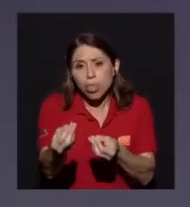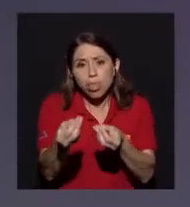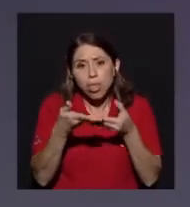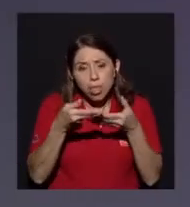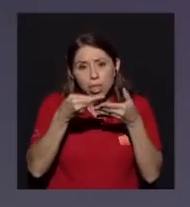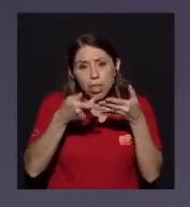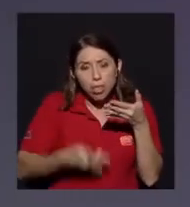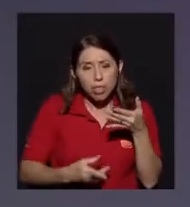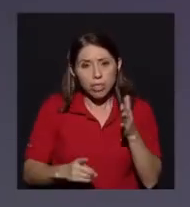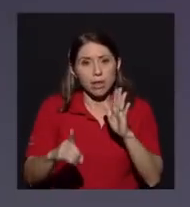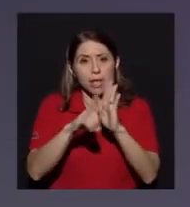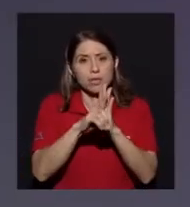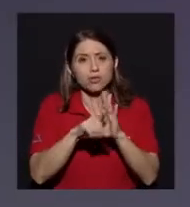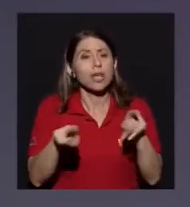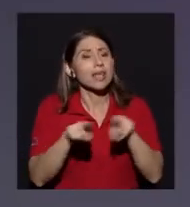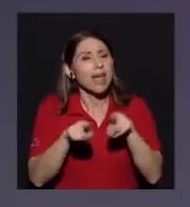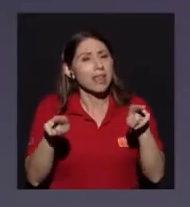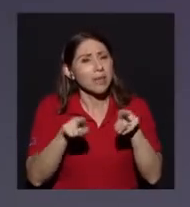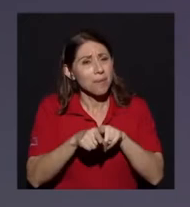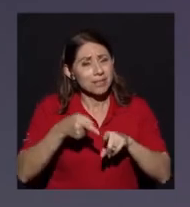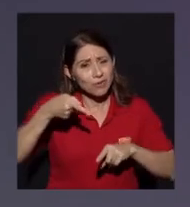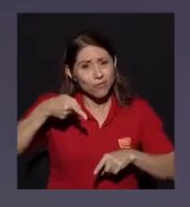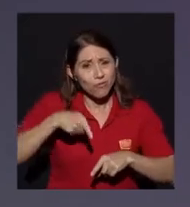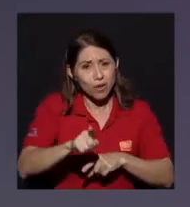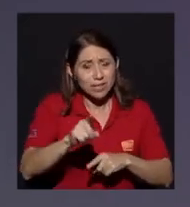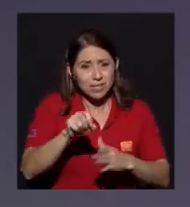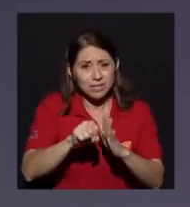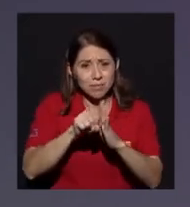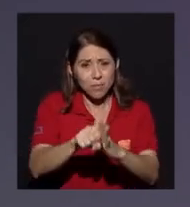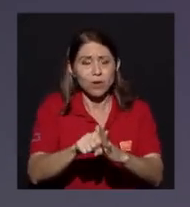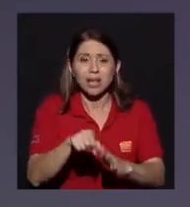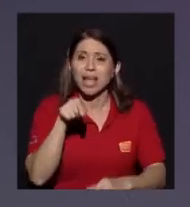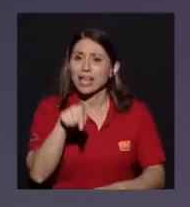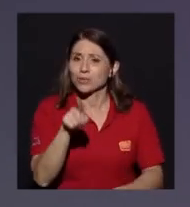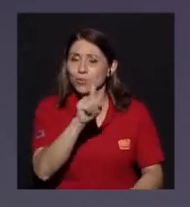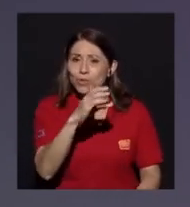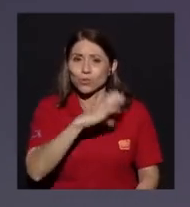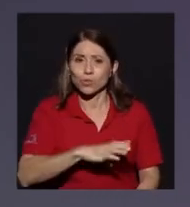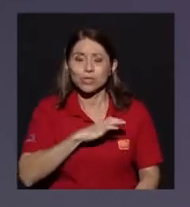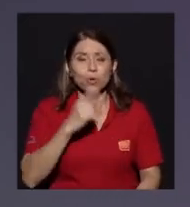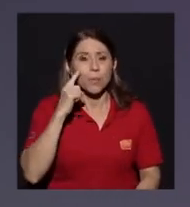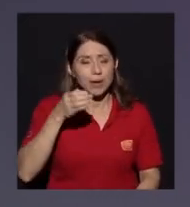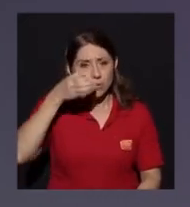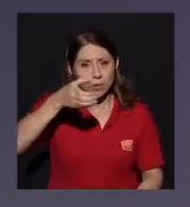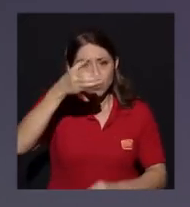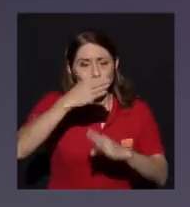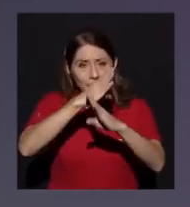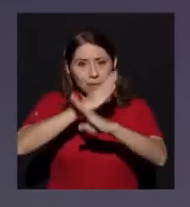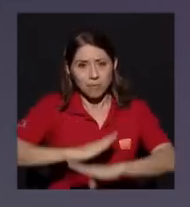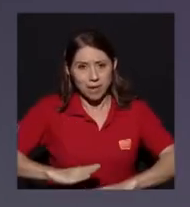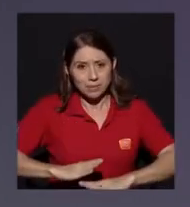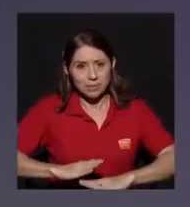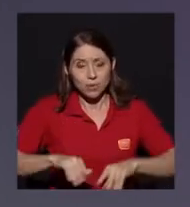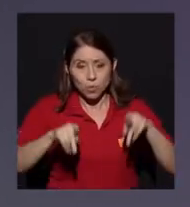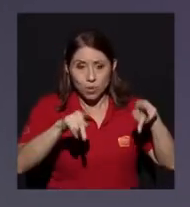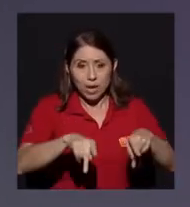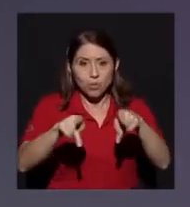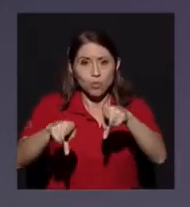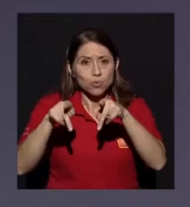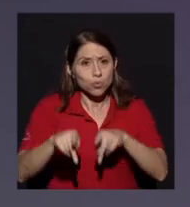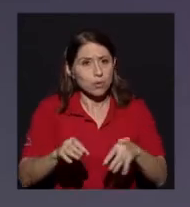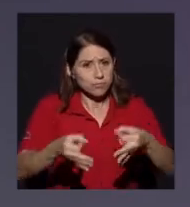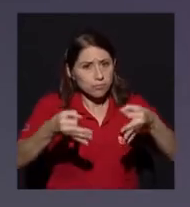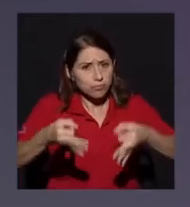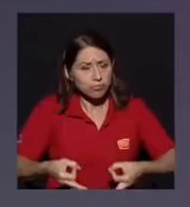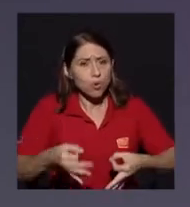además de eso sufriendo una violencia simbólica no es una condición para una cultura de paz y en la cultura civilizada como la que tenemos que